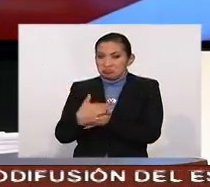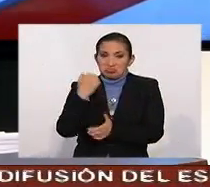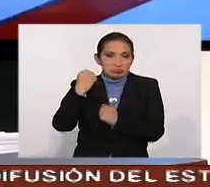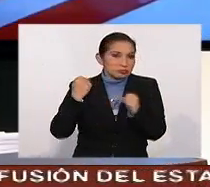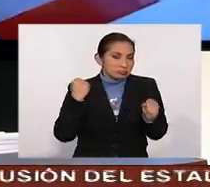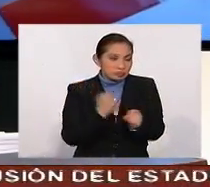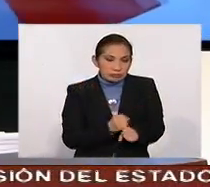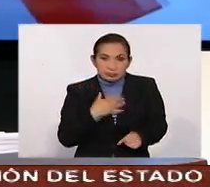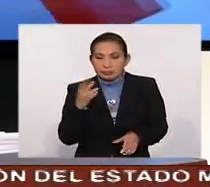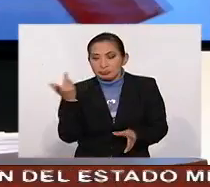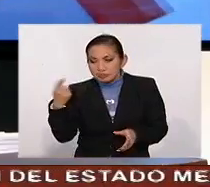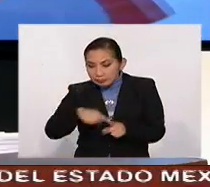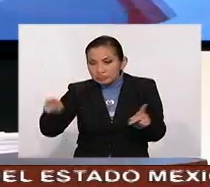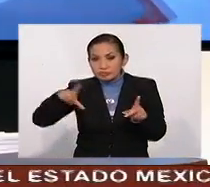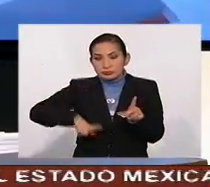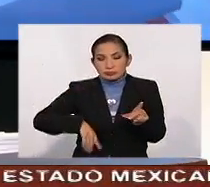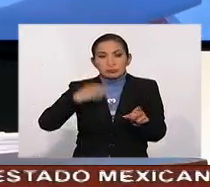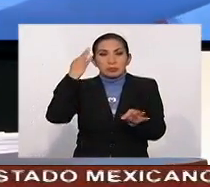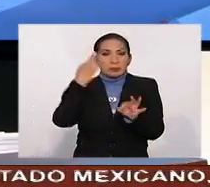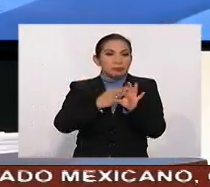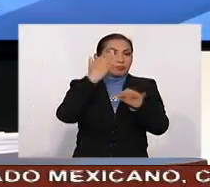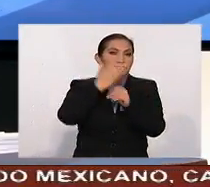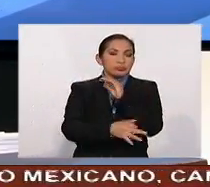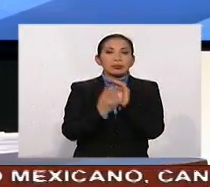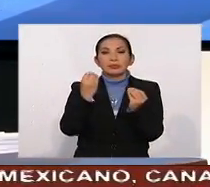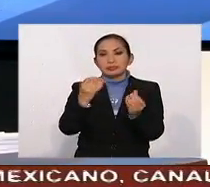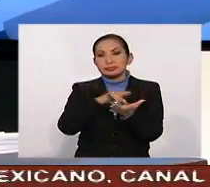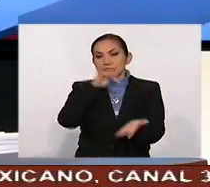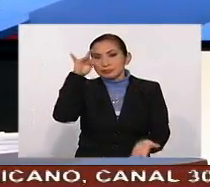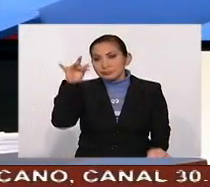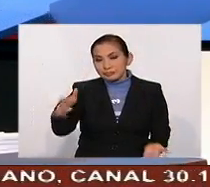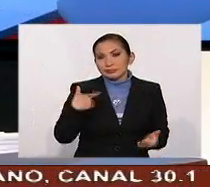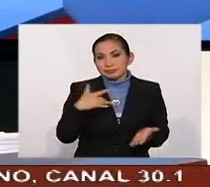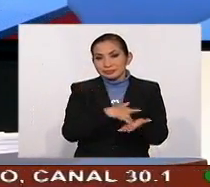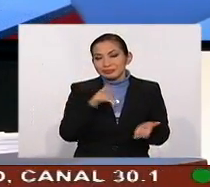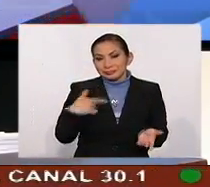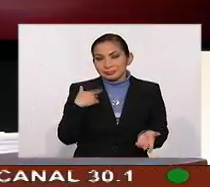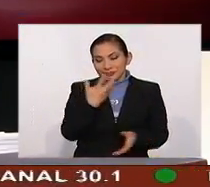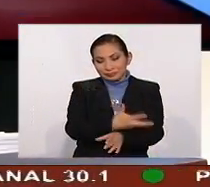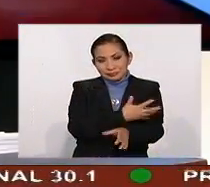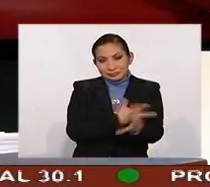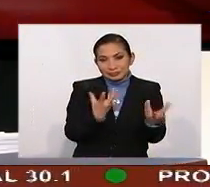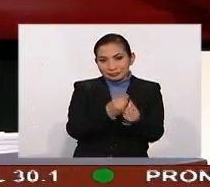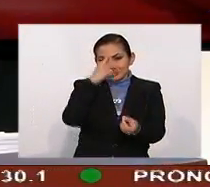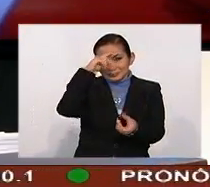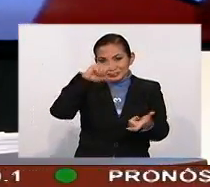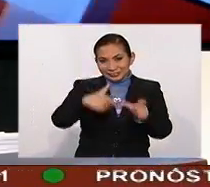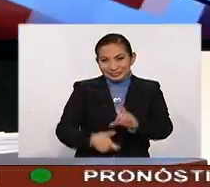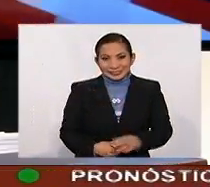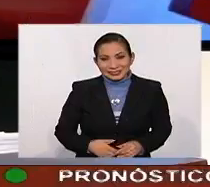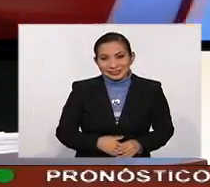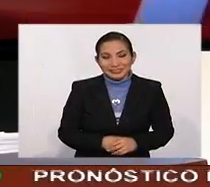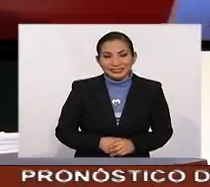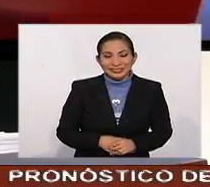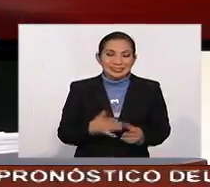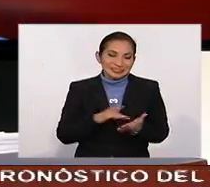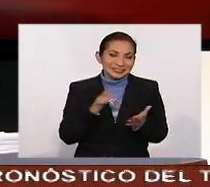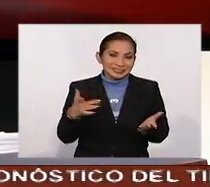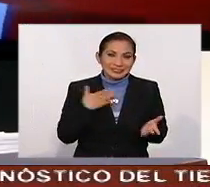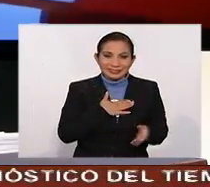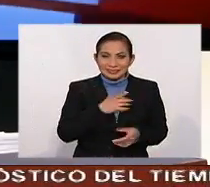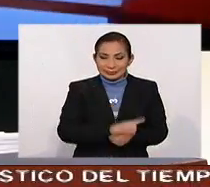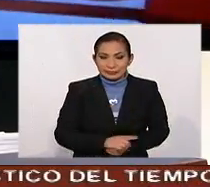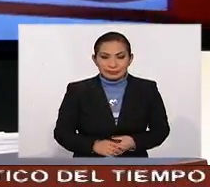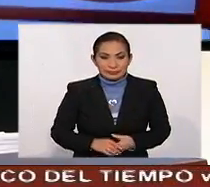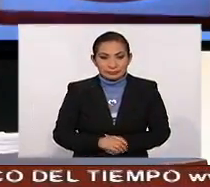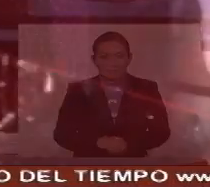años, durante varios gobiernos, y ahora se ve concretada. Muchísimas gracias, te agradecemos que haya estado con nosotros en México al Día. Al contrario, muy buenos días.